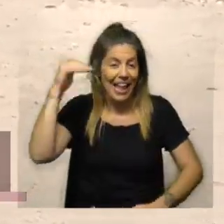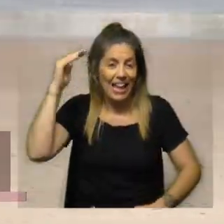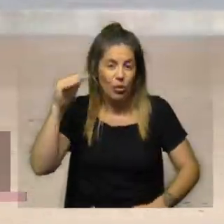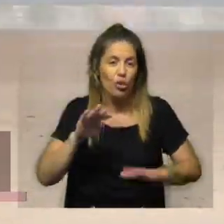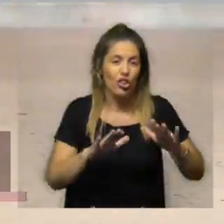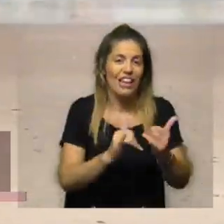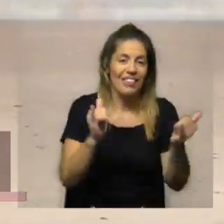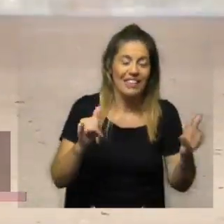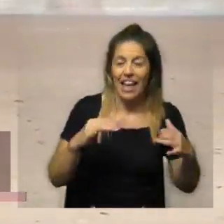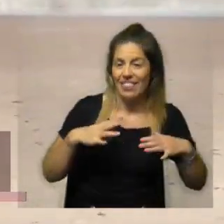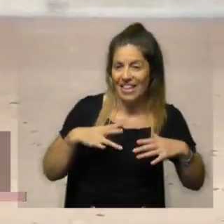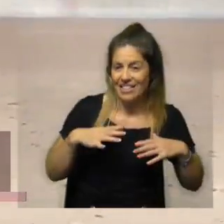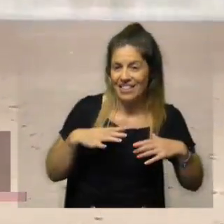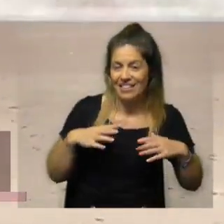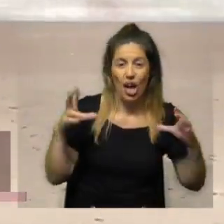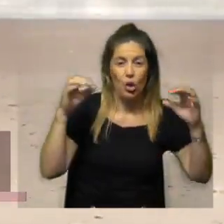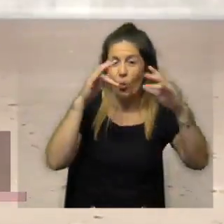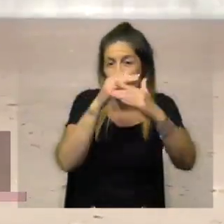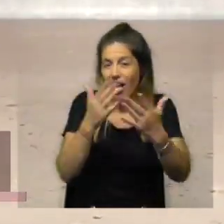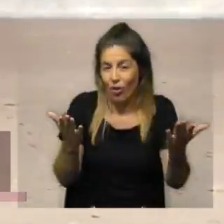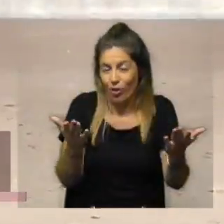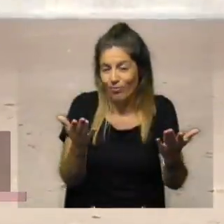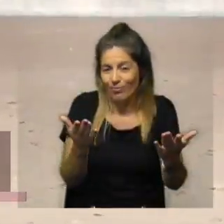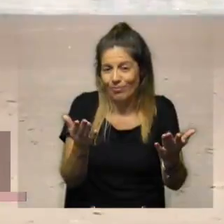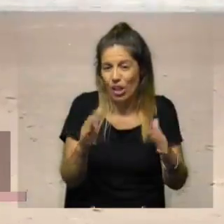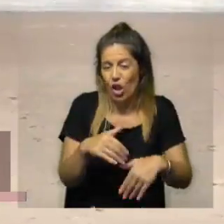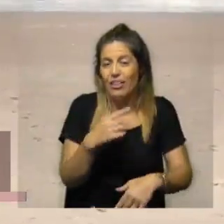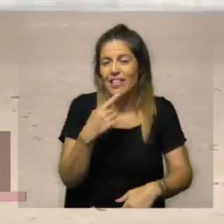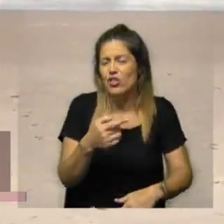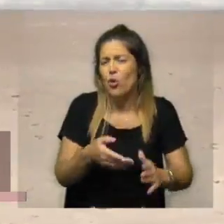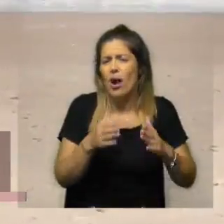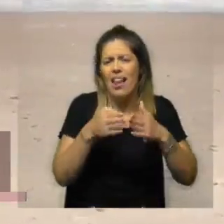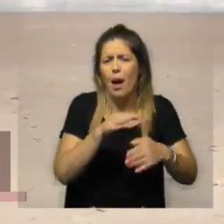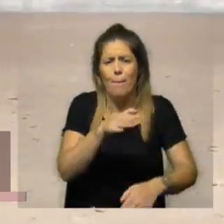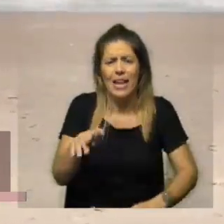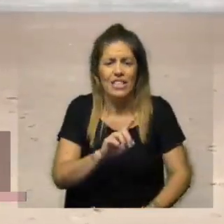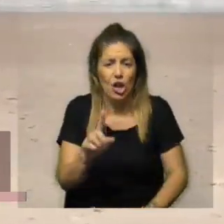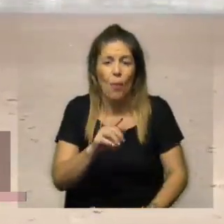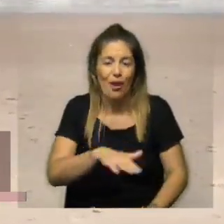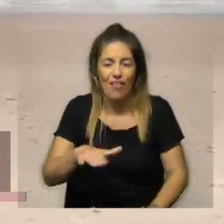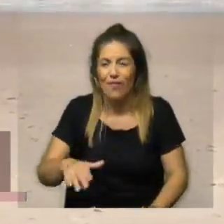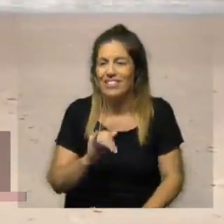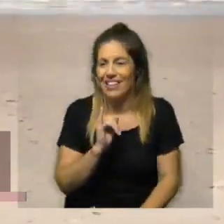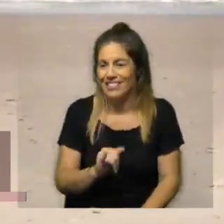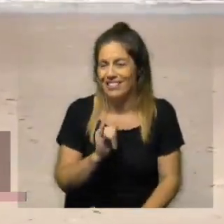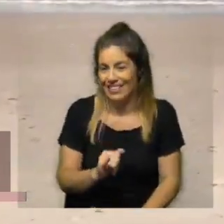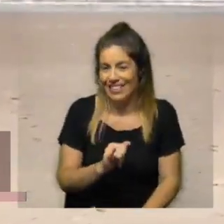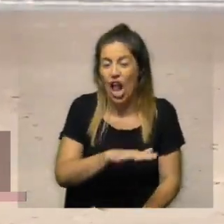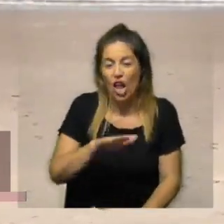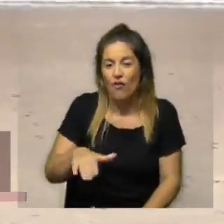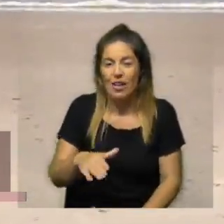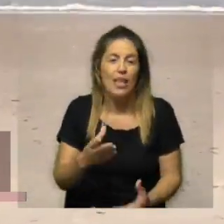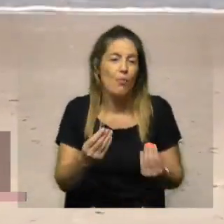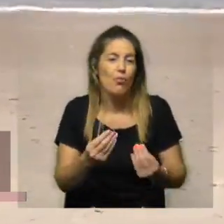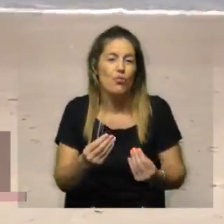días de licencia, te agarra anulado. Y el paciente dice, no, doctora, yo a la playa no. Pero la infancia sí. Ajá. La infancia, muchos que